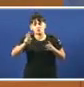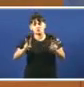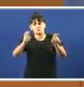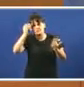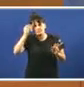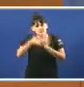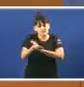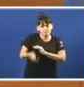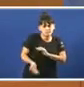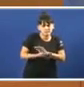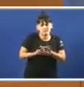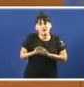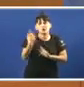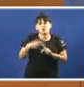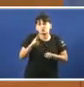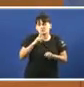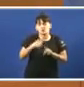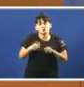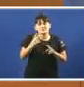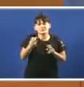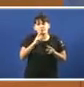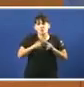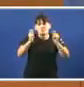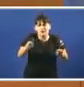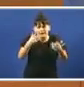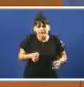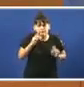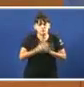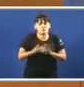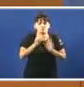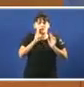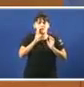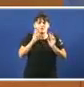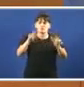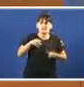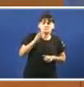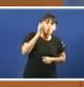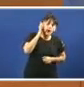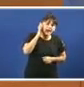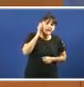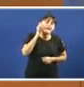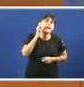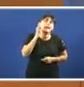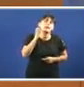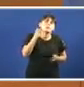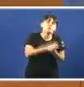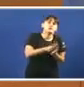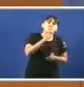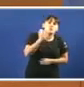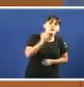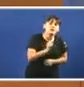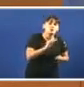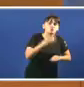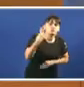moi relevante, que as cousas hai que chamarlas polo seu nome, máis cando falamos disto. Non son mulleres mortas a más das súas polares e exparellas, son